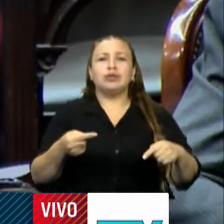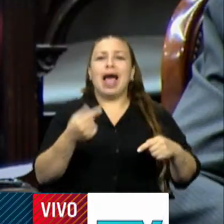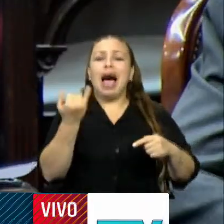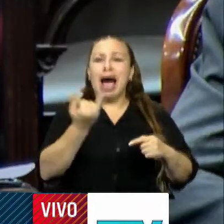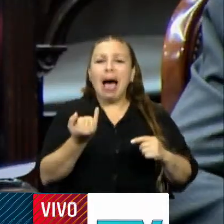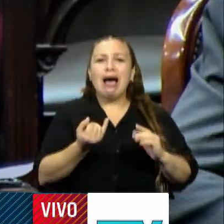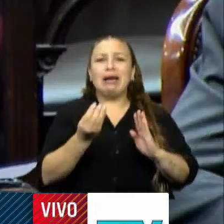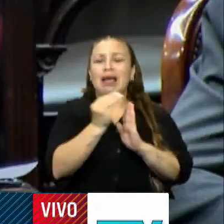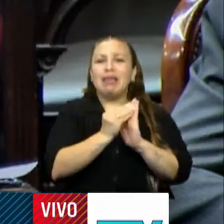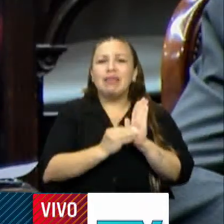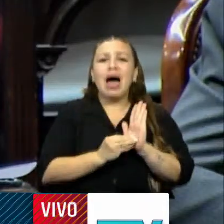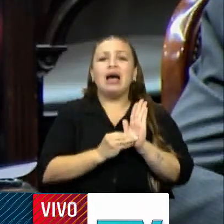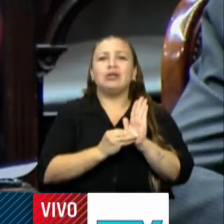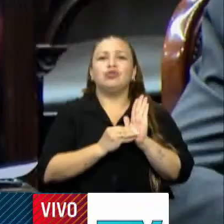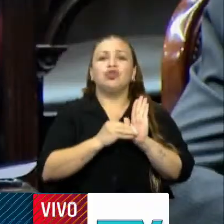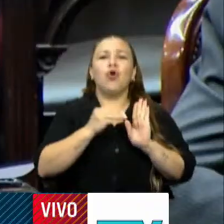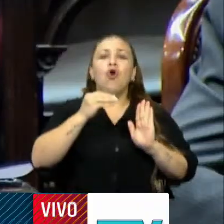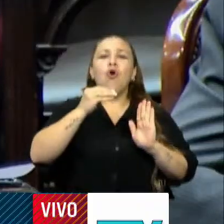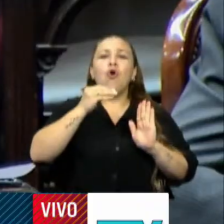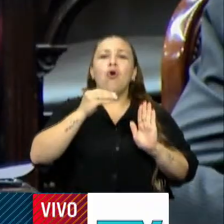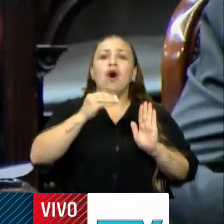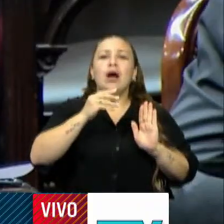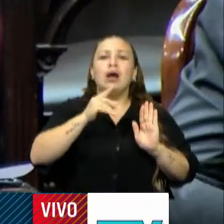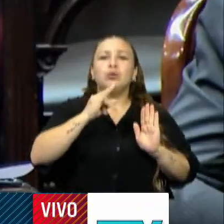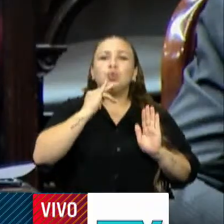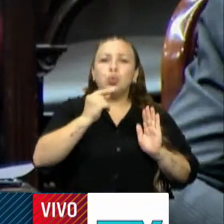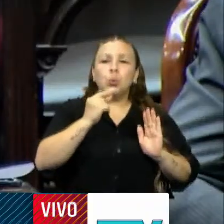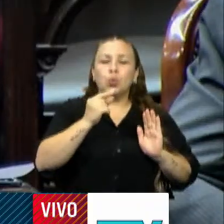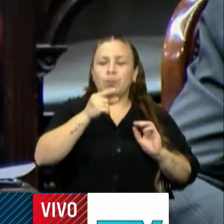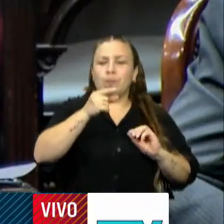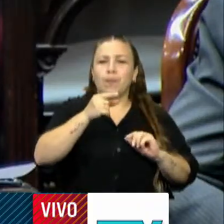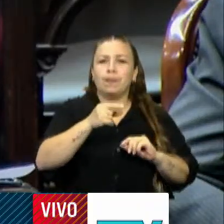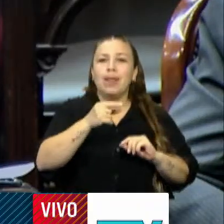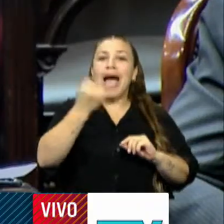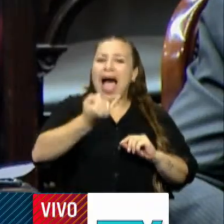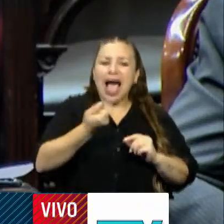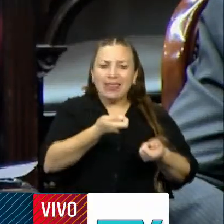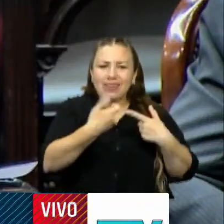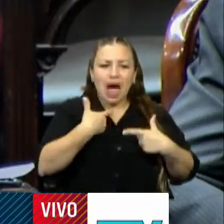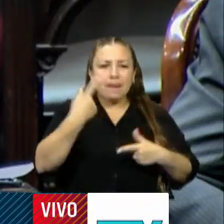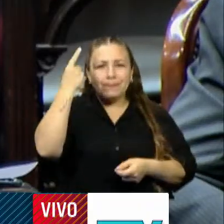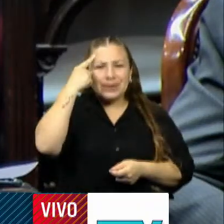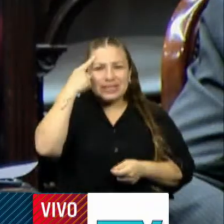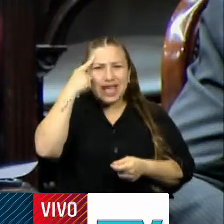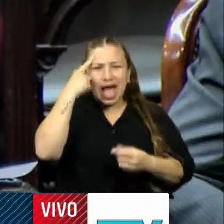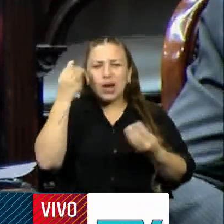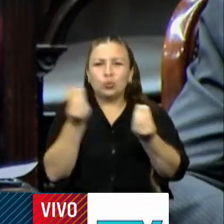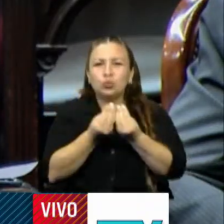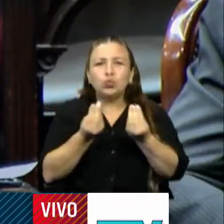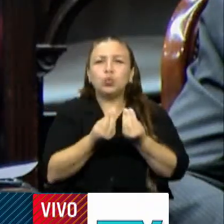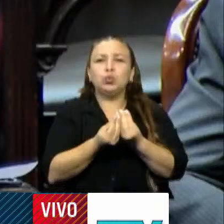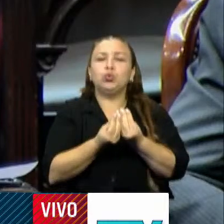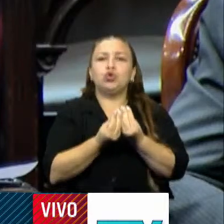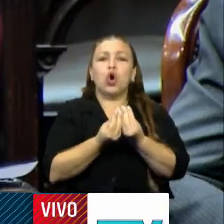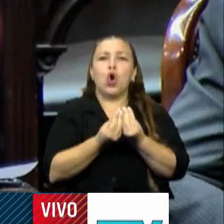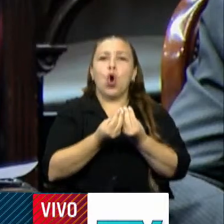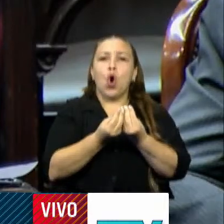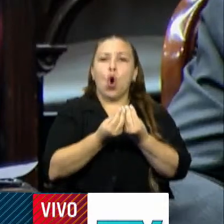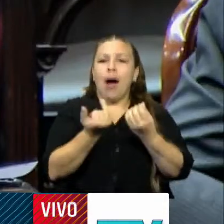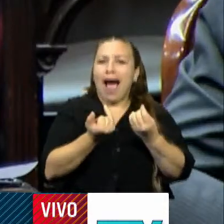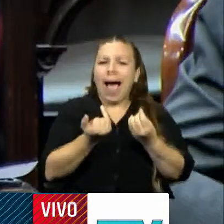el Fratelli Tutti, nos invita a pensar muchísimo en muchos de los